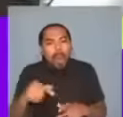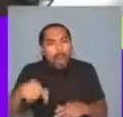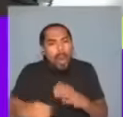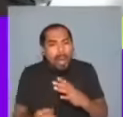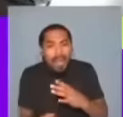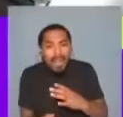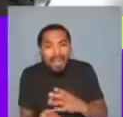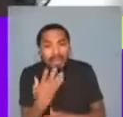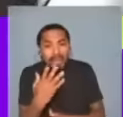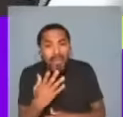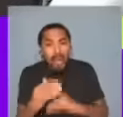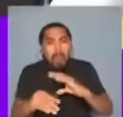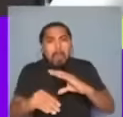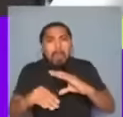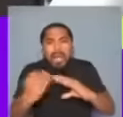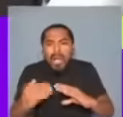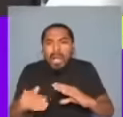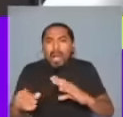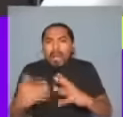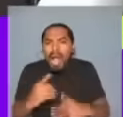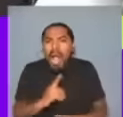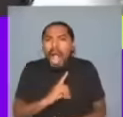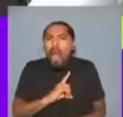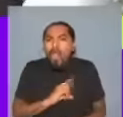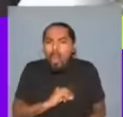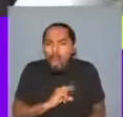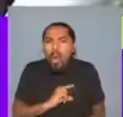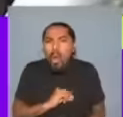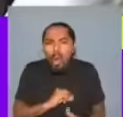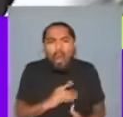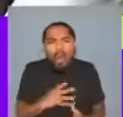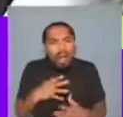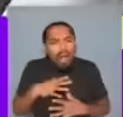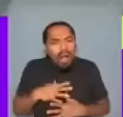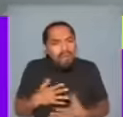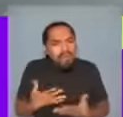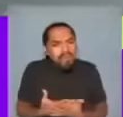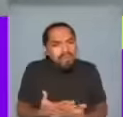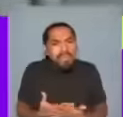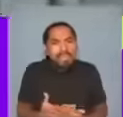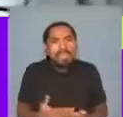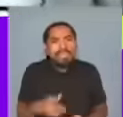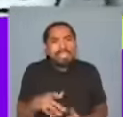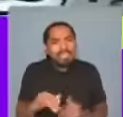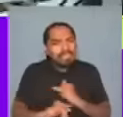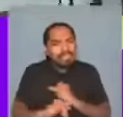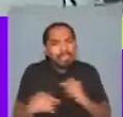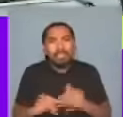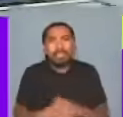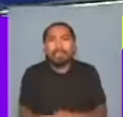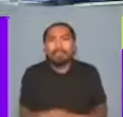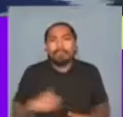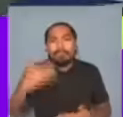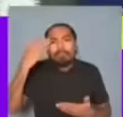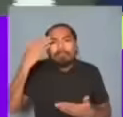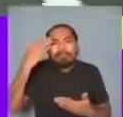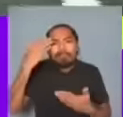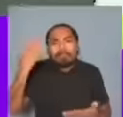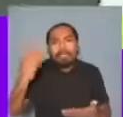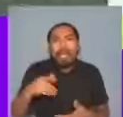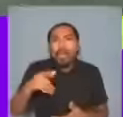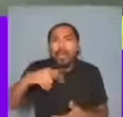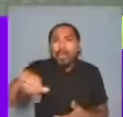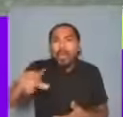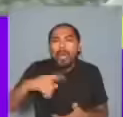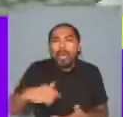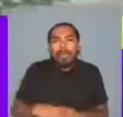dolor, la angustia, y al enterarse y al confirmar esta noticia, el saludo y la despedida que le